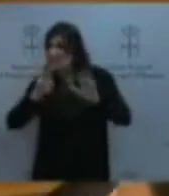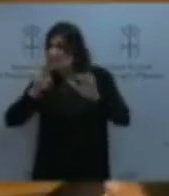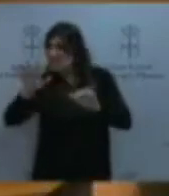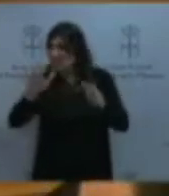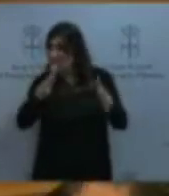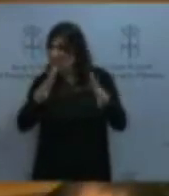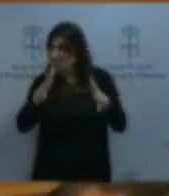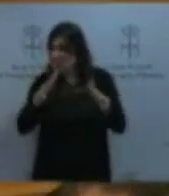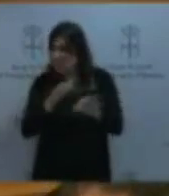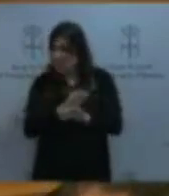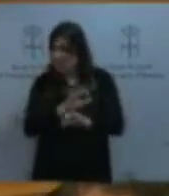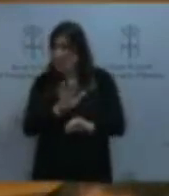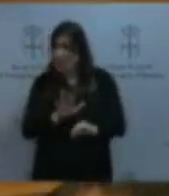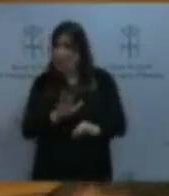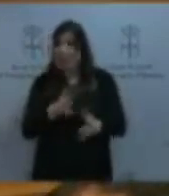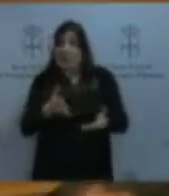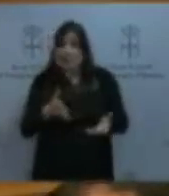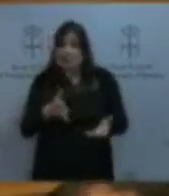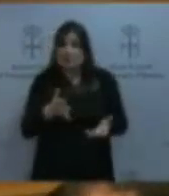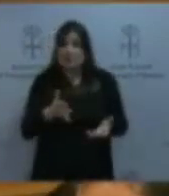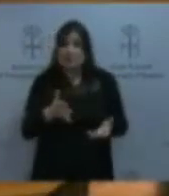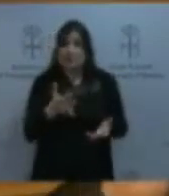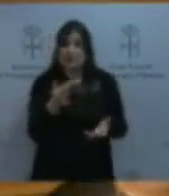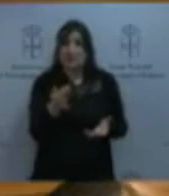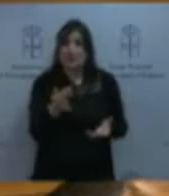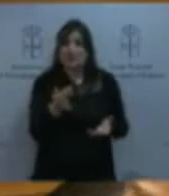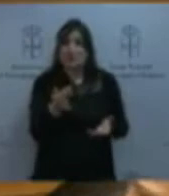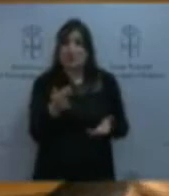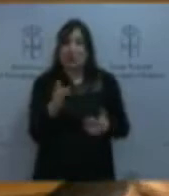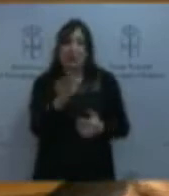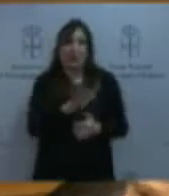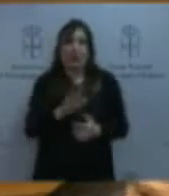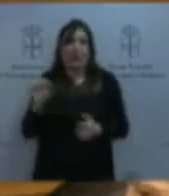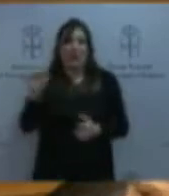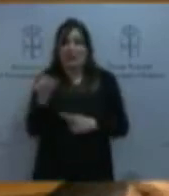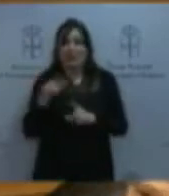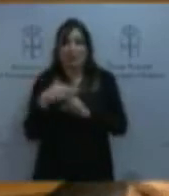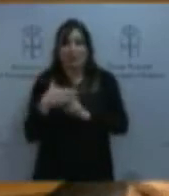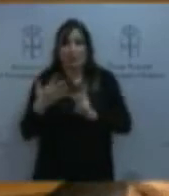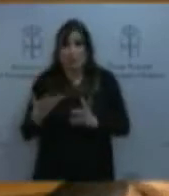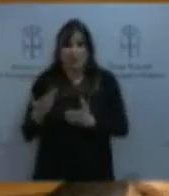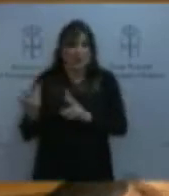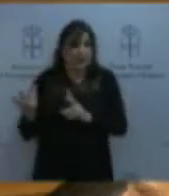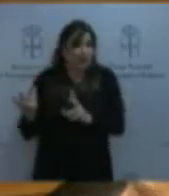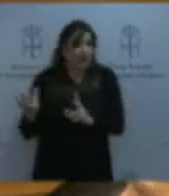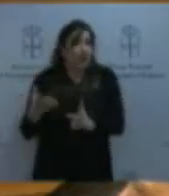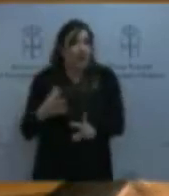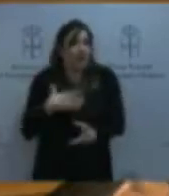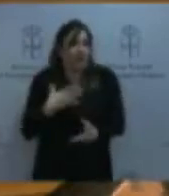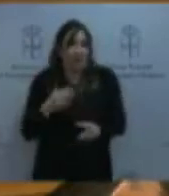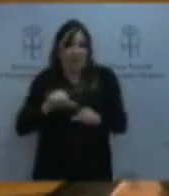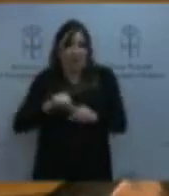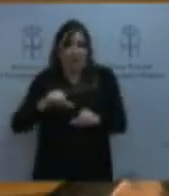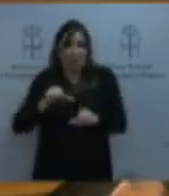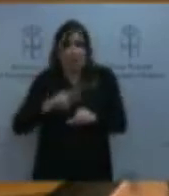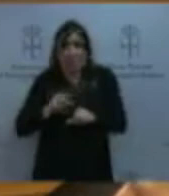en el Oriente Medio pues hace pensar que puede incluso subir, estabilizarse ahí. Eso tendrá un coste. Y eso